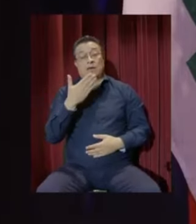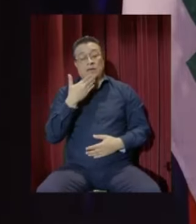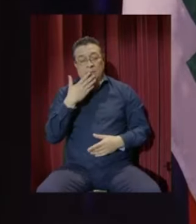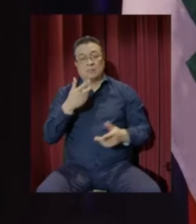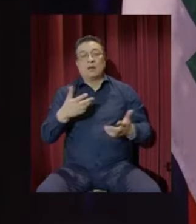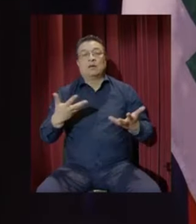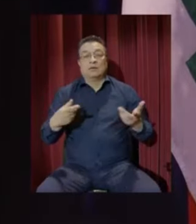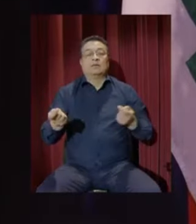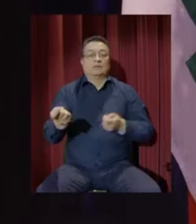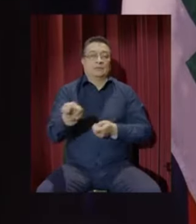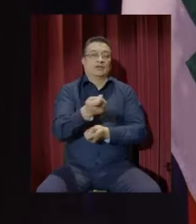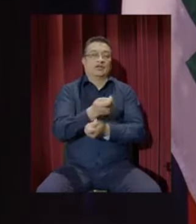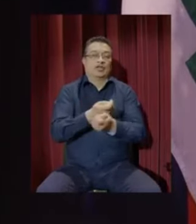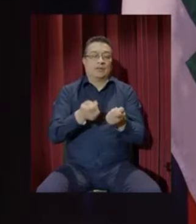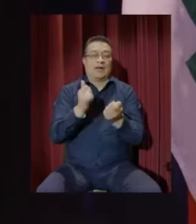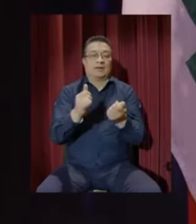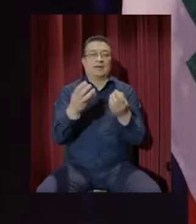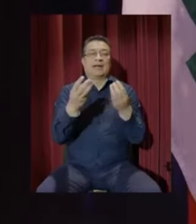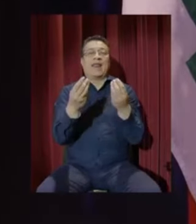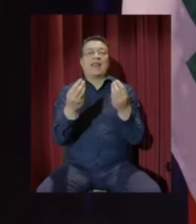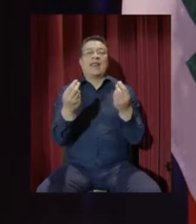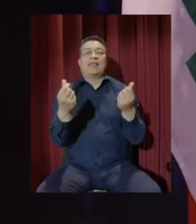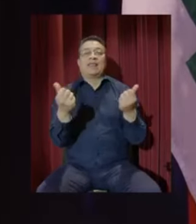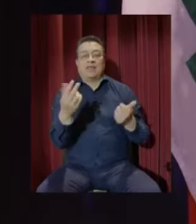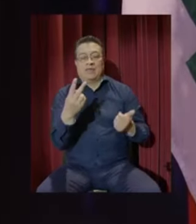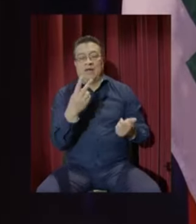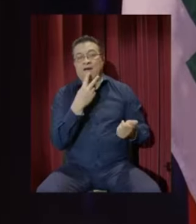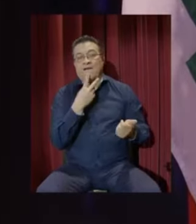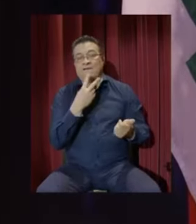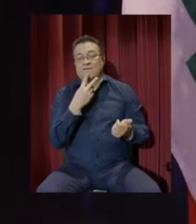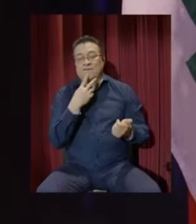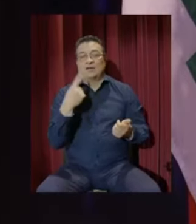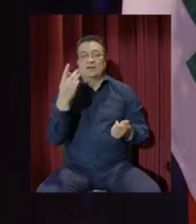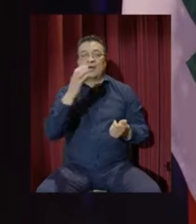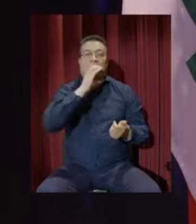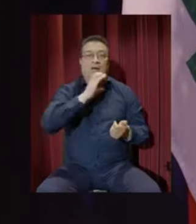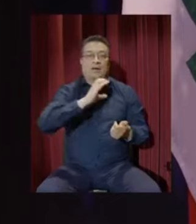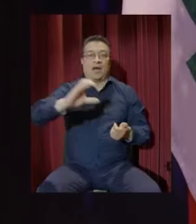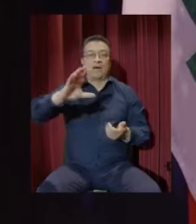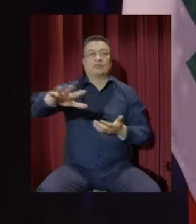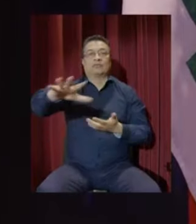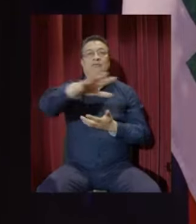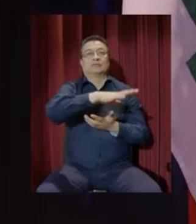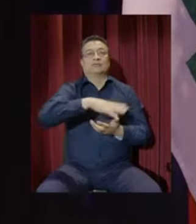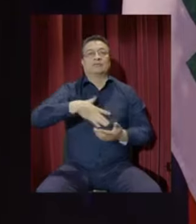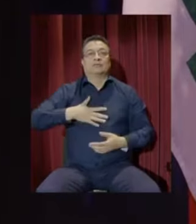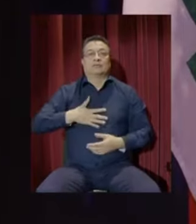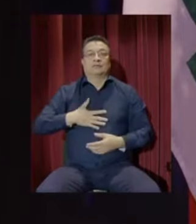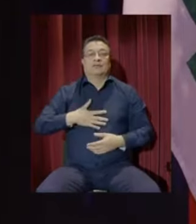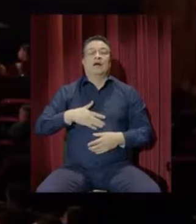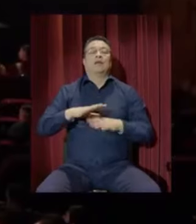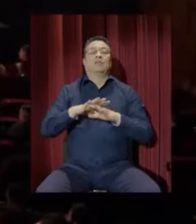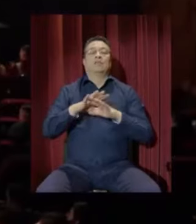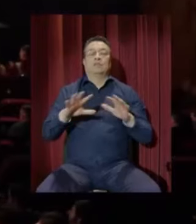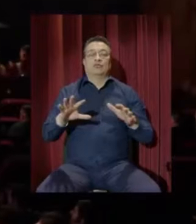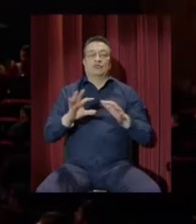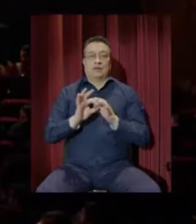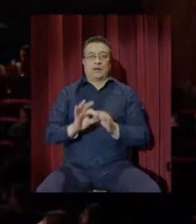economía y en la calidad de vida de nuestra ruralidad sin duda Muchas